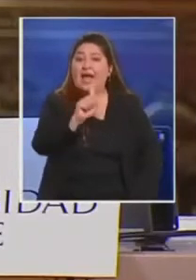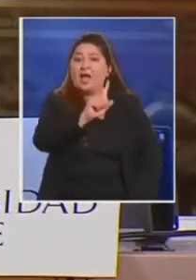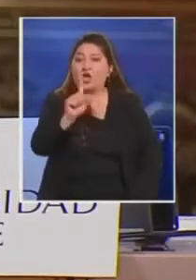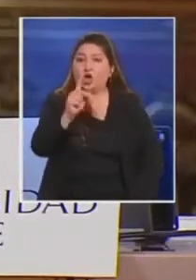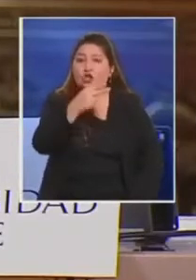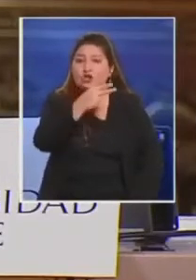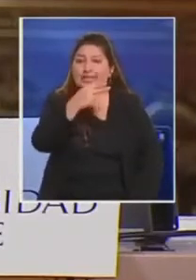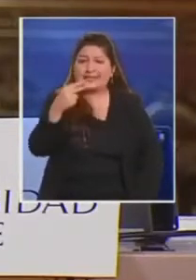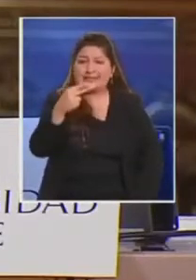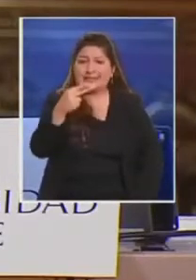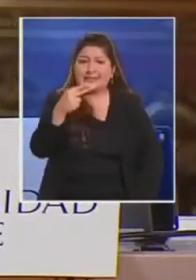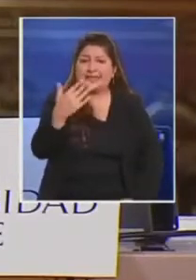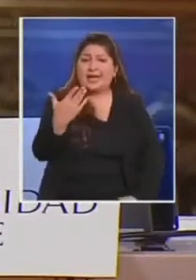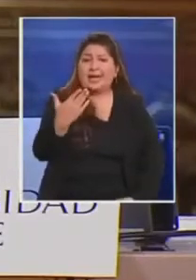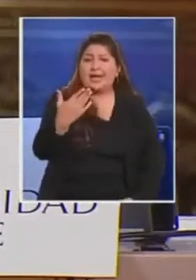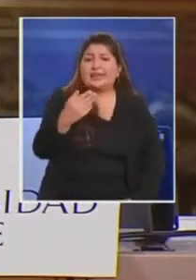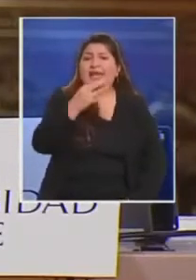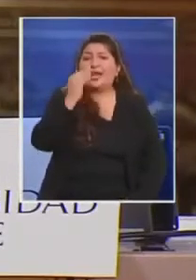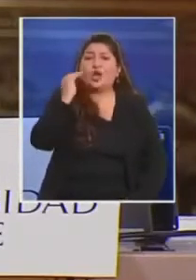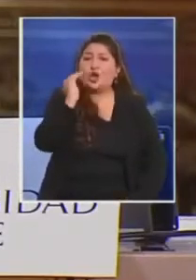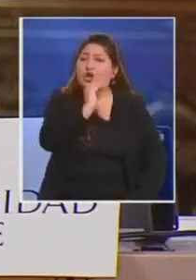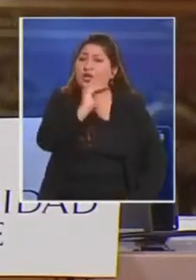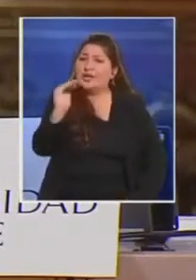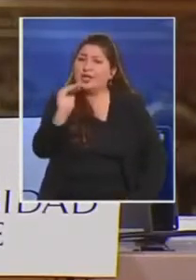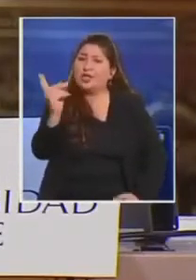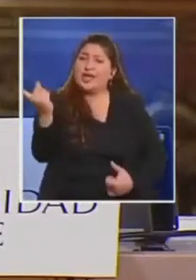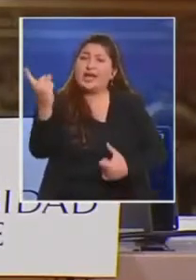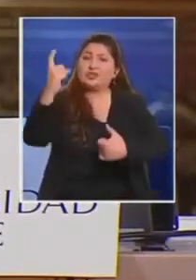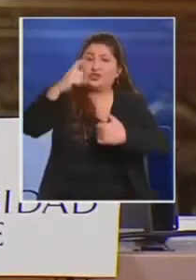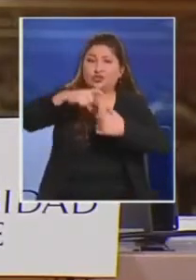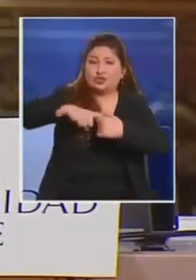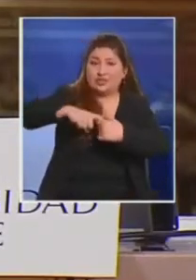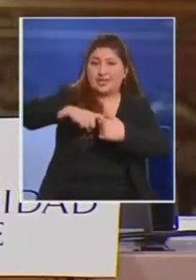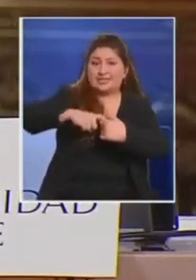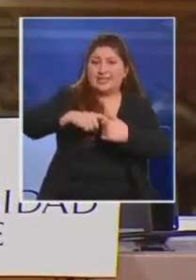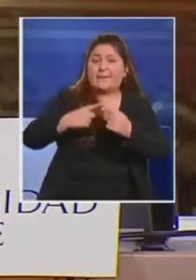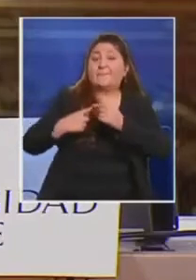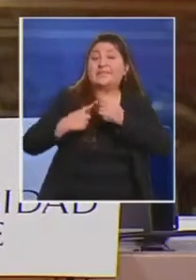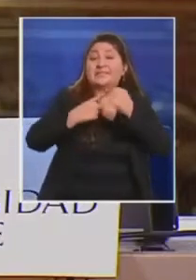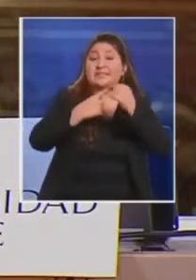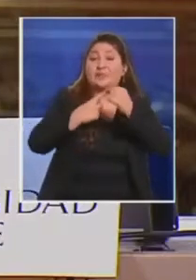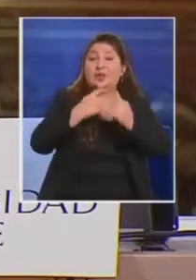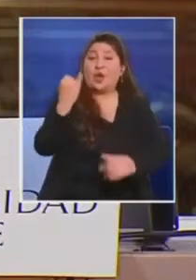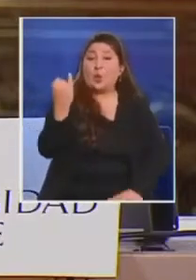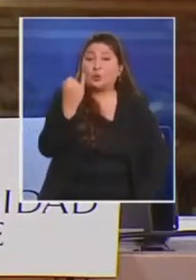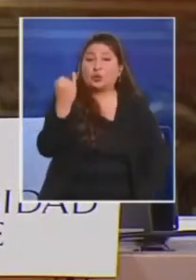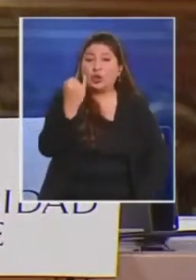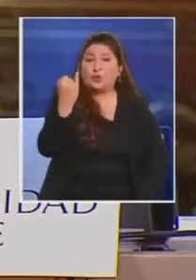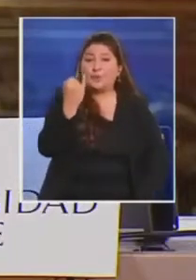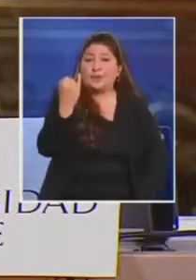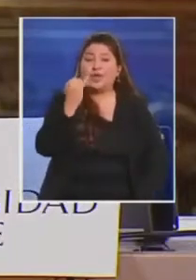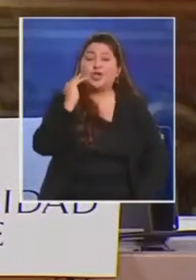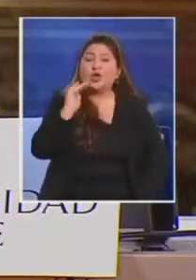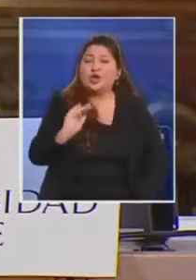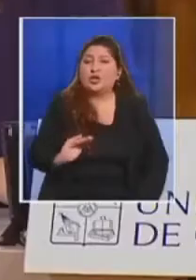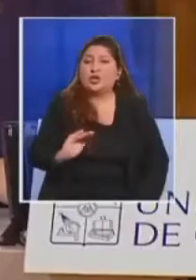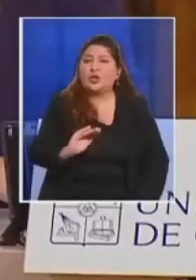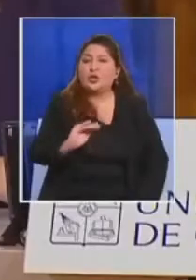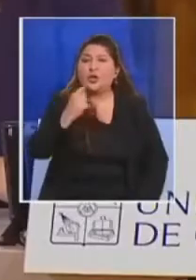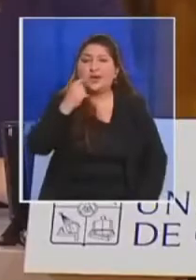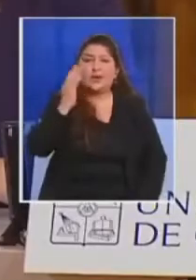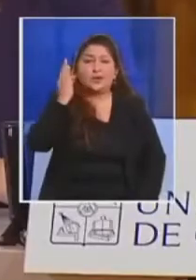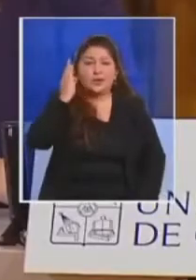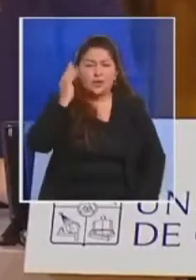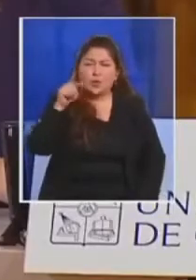adolescentes a asociarse y el principio de autonomía progresiva de los menores y las menores. ¿Usted está de acuerdo